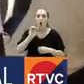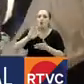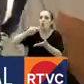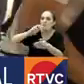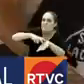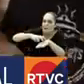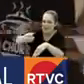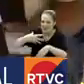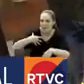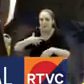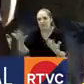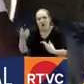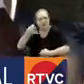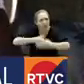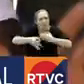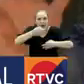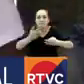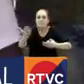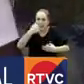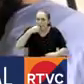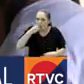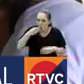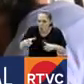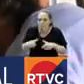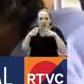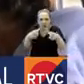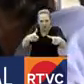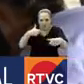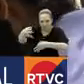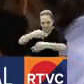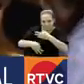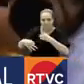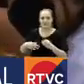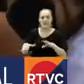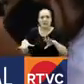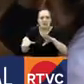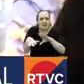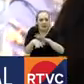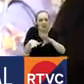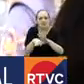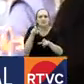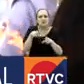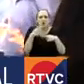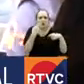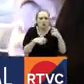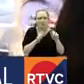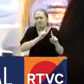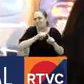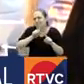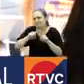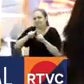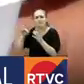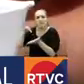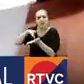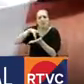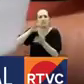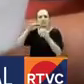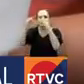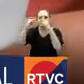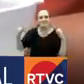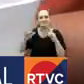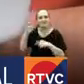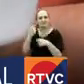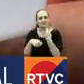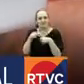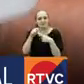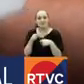papa criolla, todo eso me sirve. Venga, mío, cómase un almuerzo. Taxistas, boteros y comerciantes, entre muchos otros, asisten diariamente a su puesto.